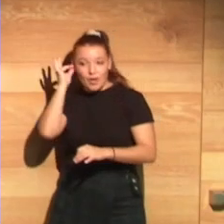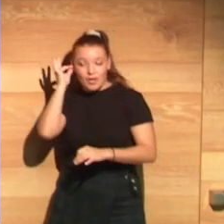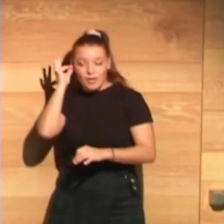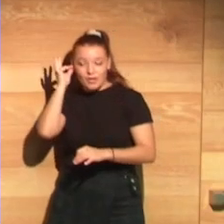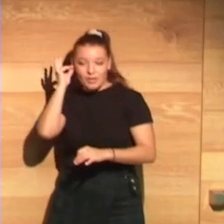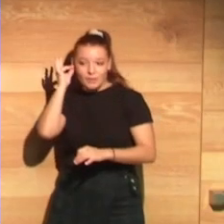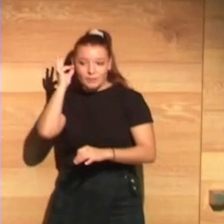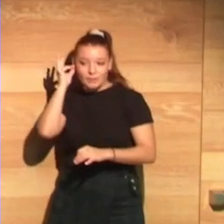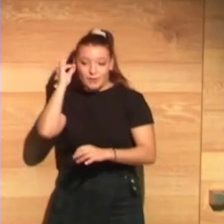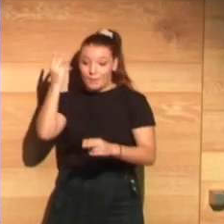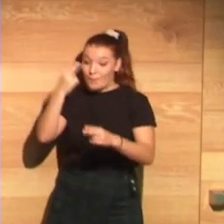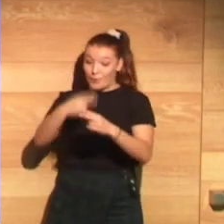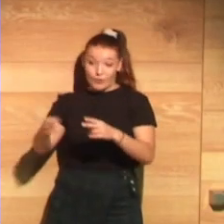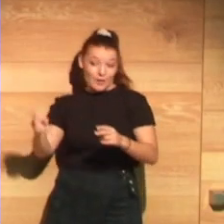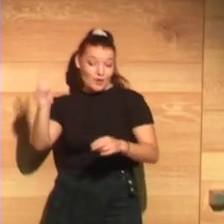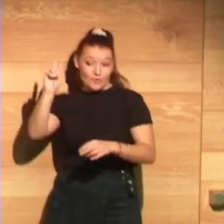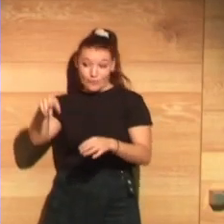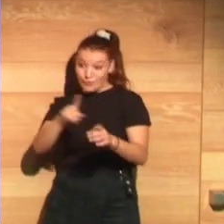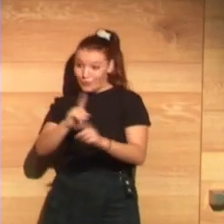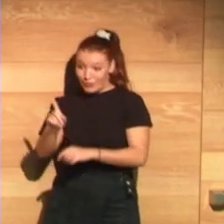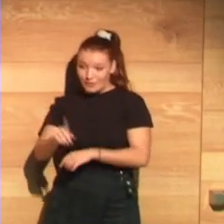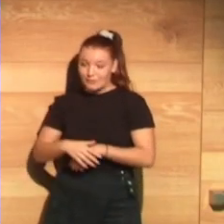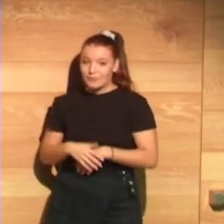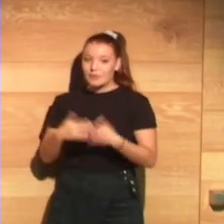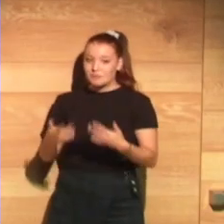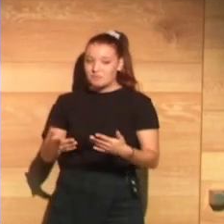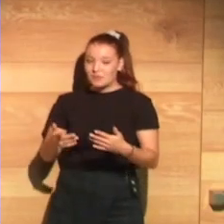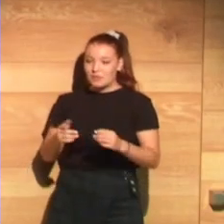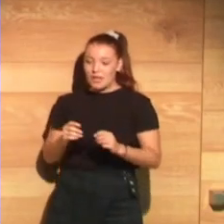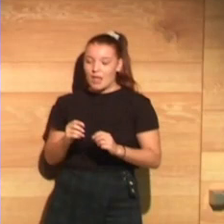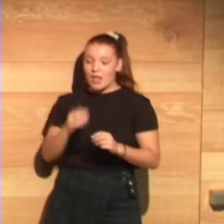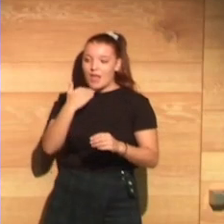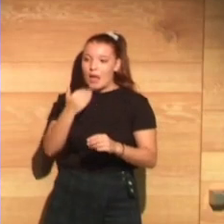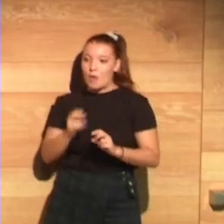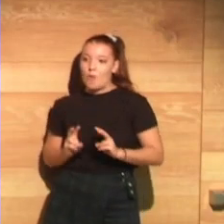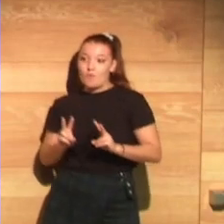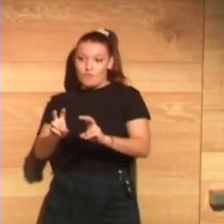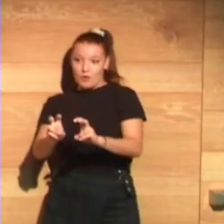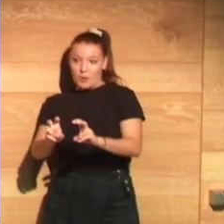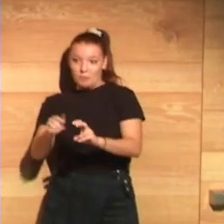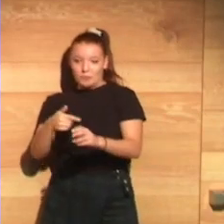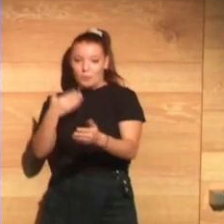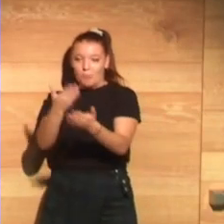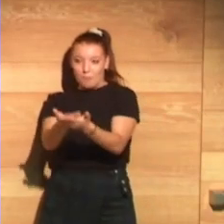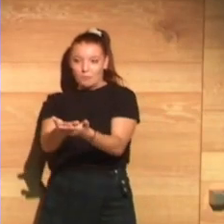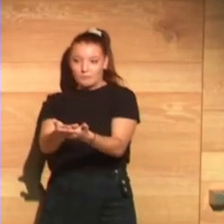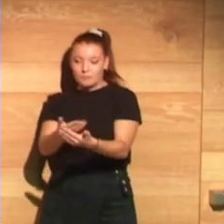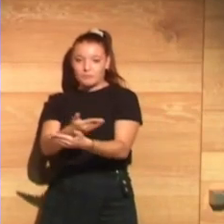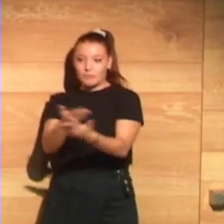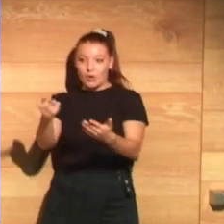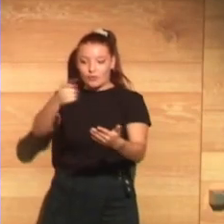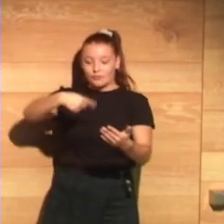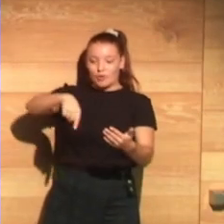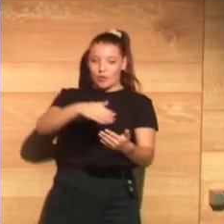una definición política de un personaje que ha sido de todo menos considerado político, y eso también